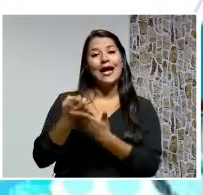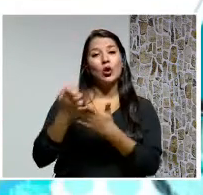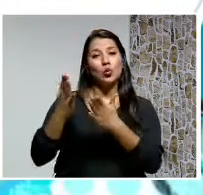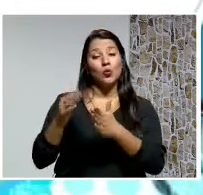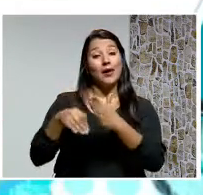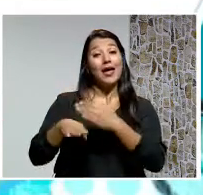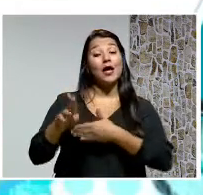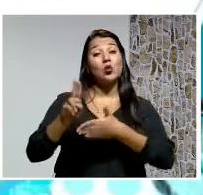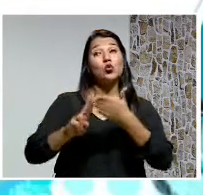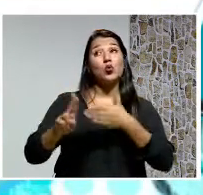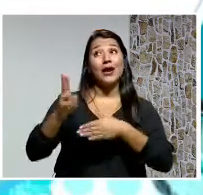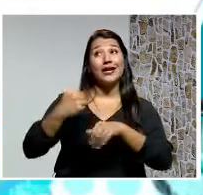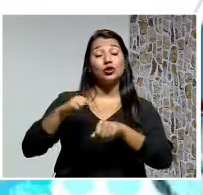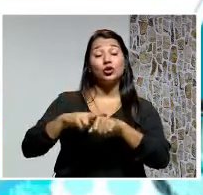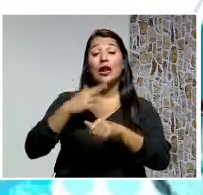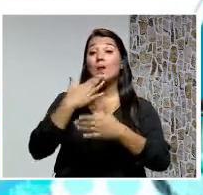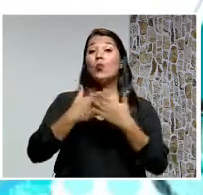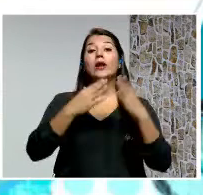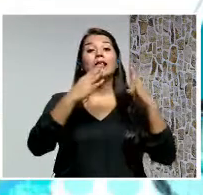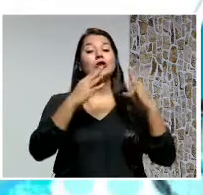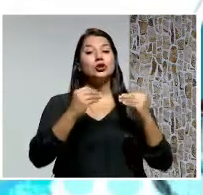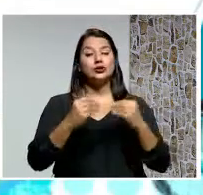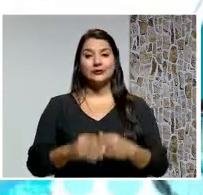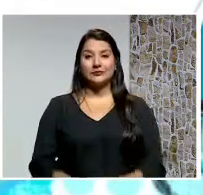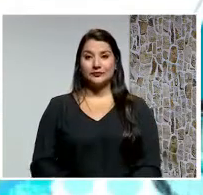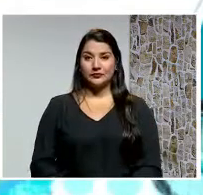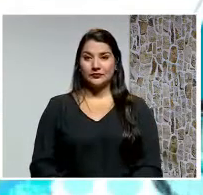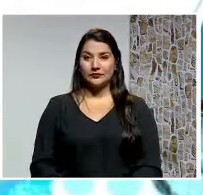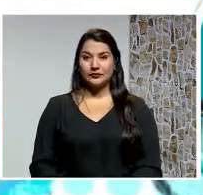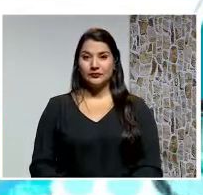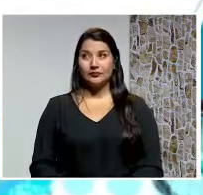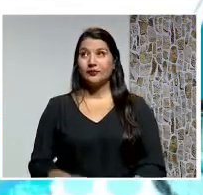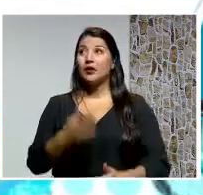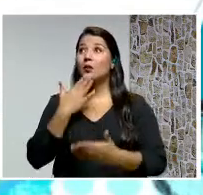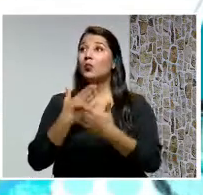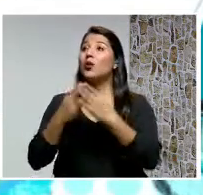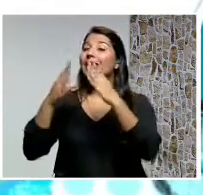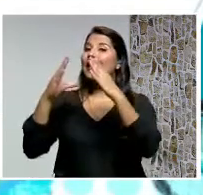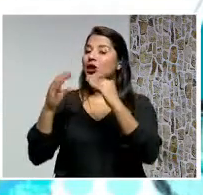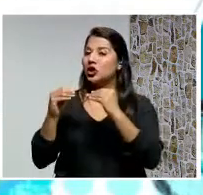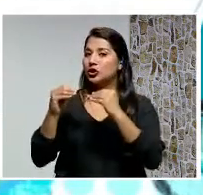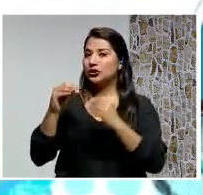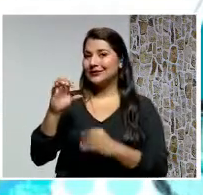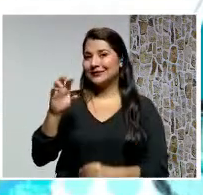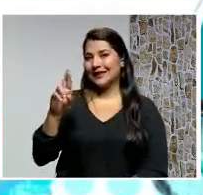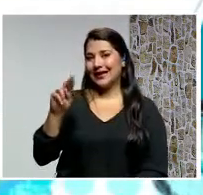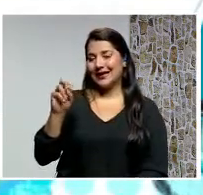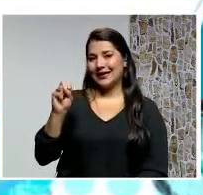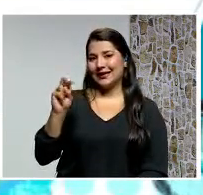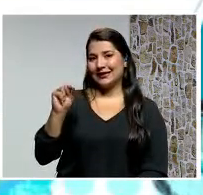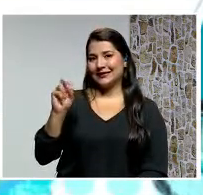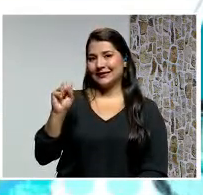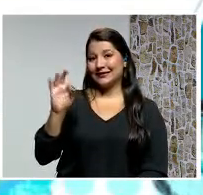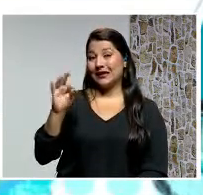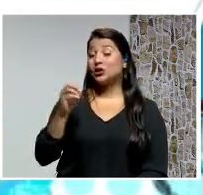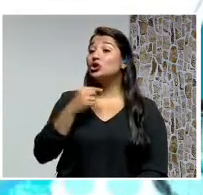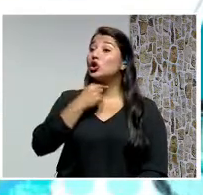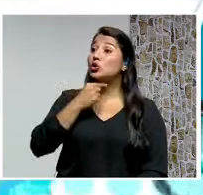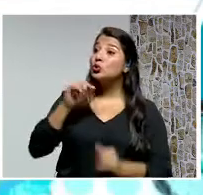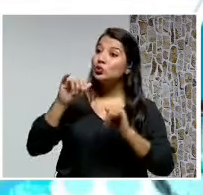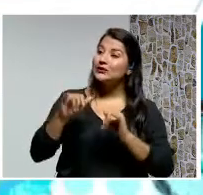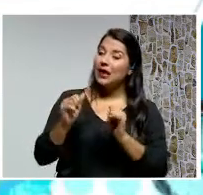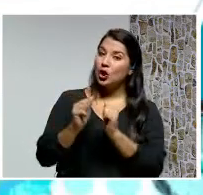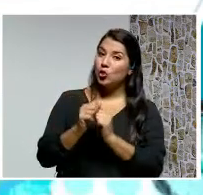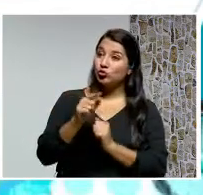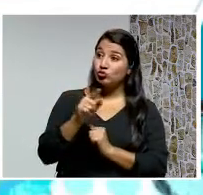Roxana. Bienvenida al set de Costa Rica Noticias. Buenas noches, don Ernesto. Buenas noches. Un placer estar con ustedes en